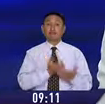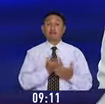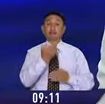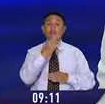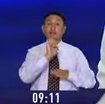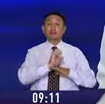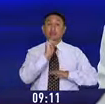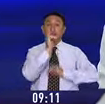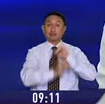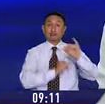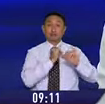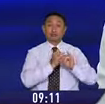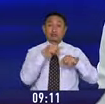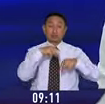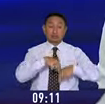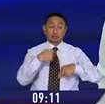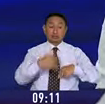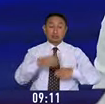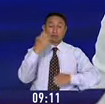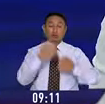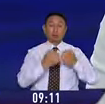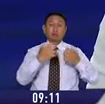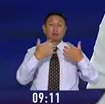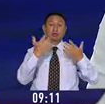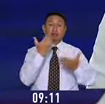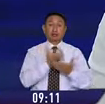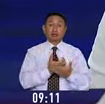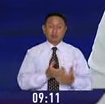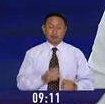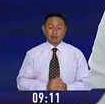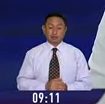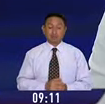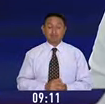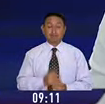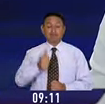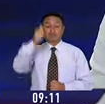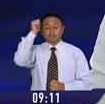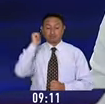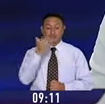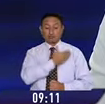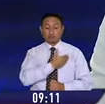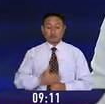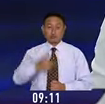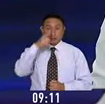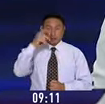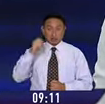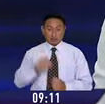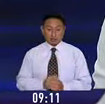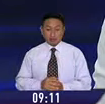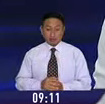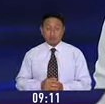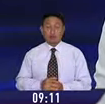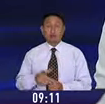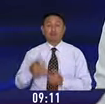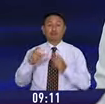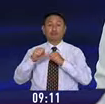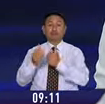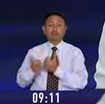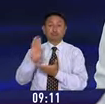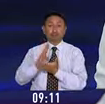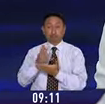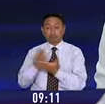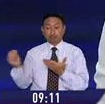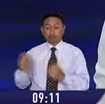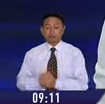e internacional para nuestro país. Ante la muerte cruzada decretada por el presidente de la República, Guillermo Lasso,